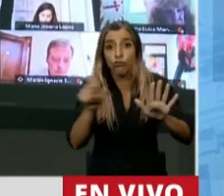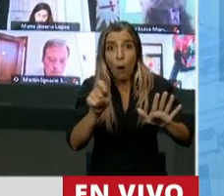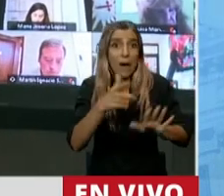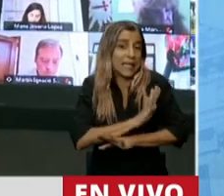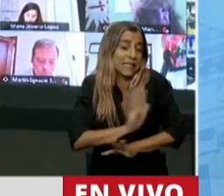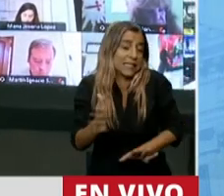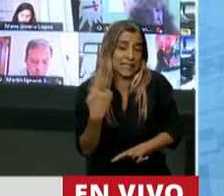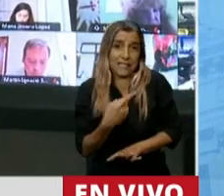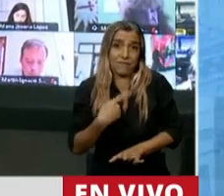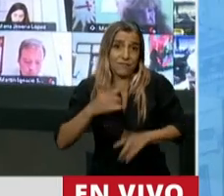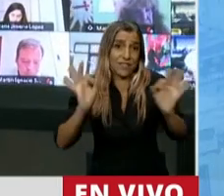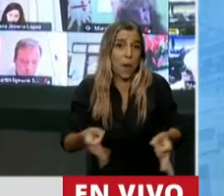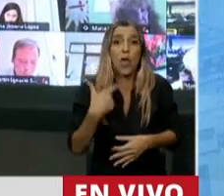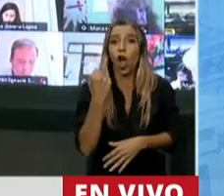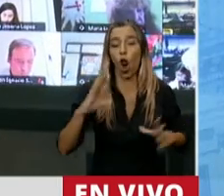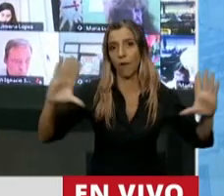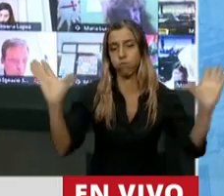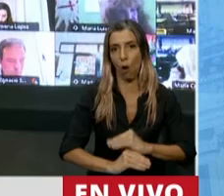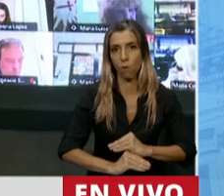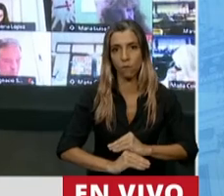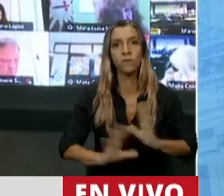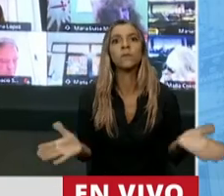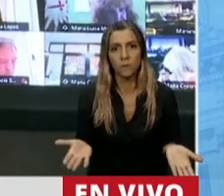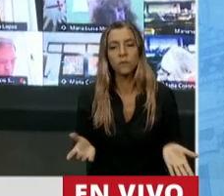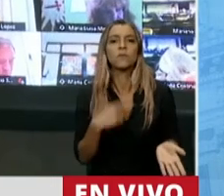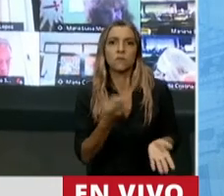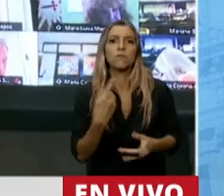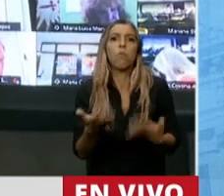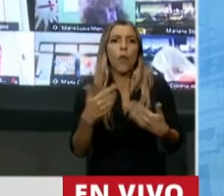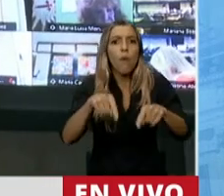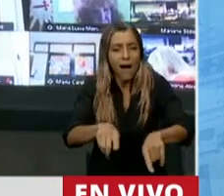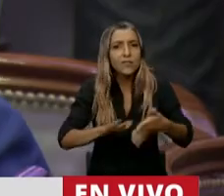así vamos realmente a poder reducir